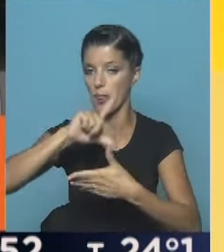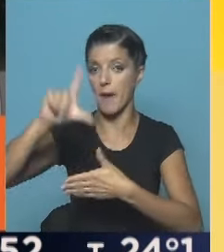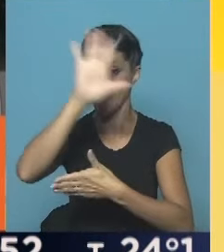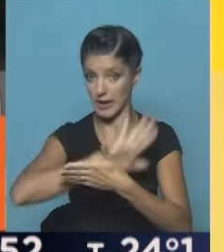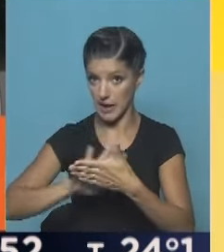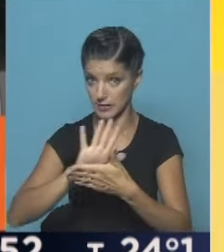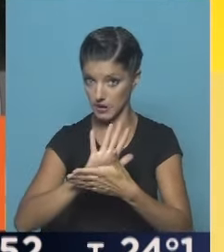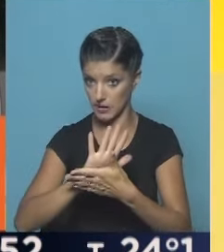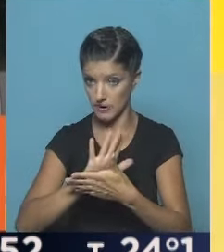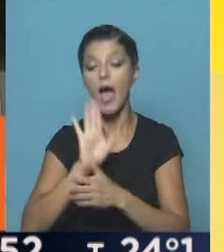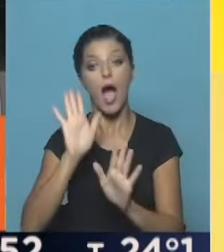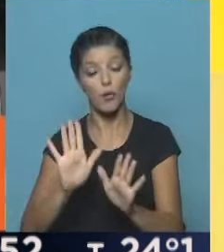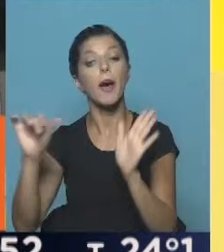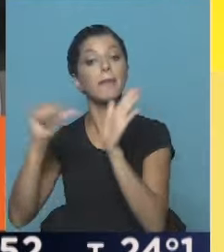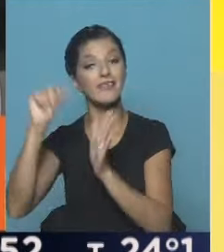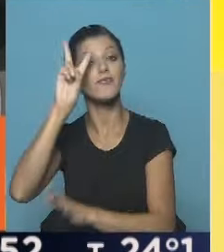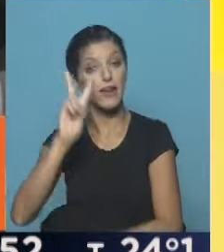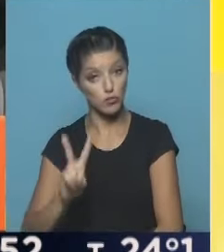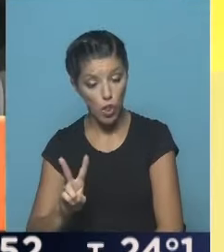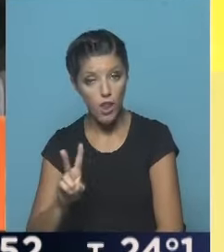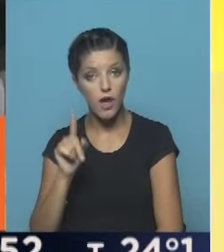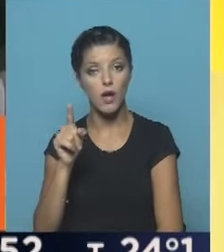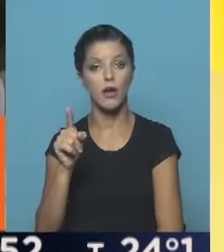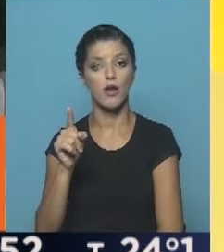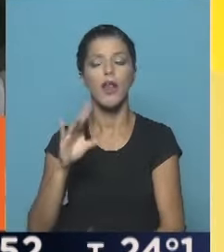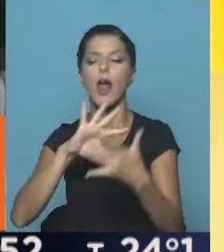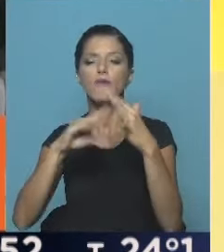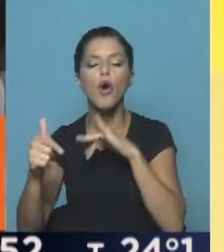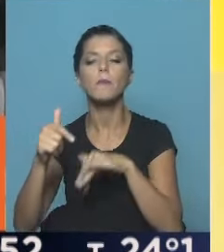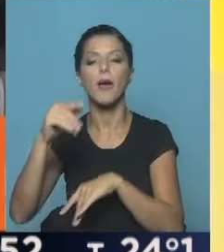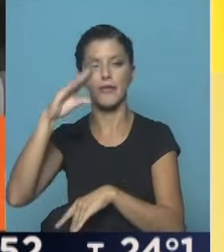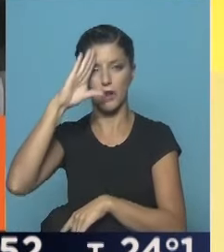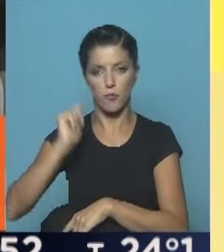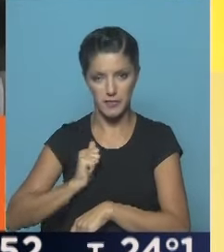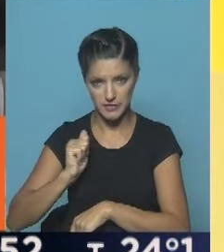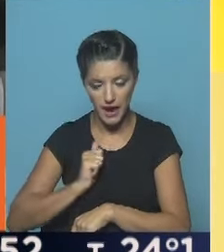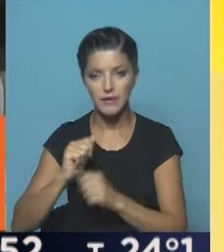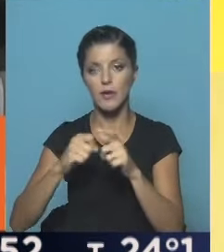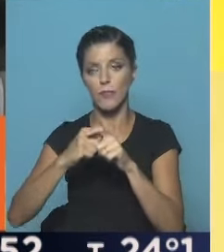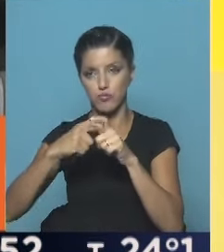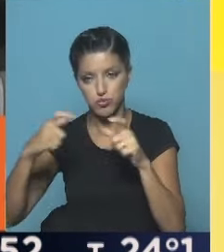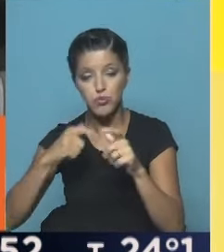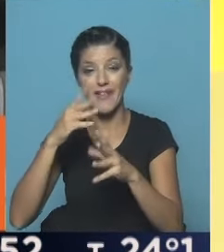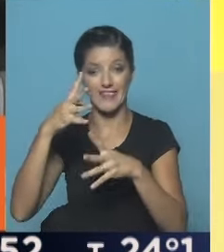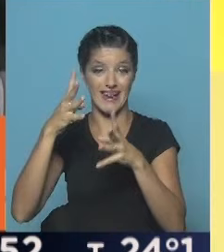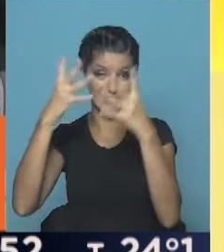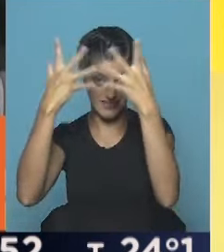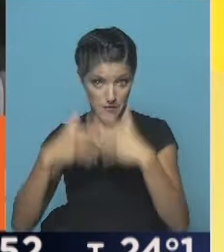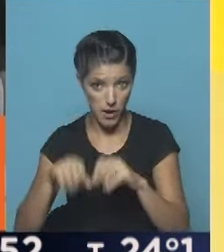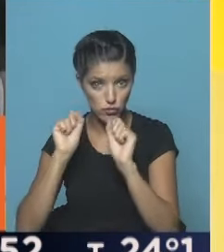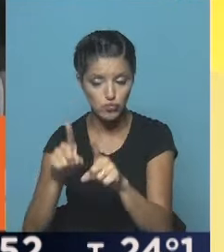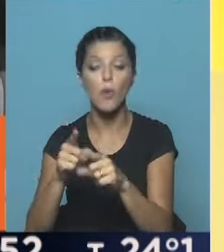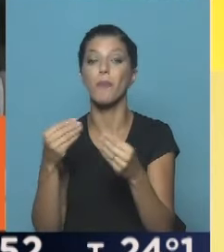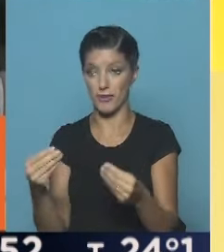Venezuela, particularmente, dado el proceso de militarización progresiva del sistema, del régimen como tal, las